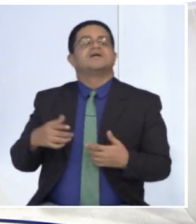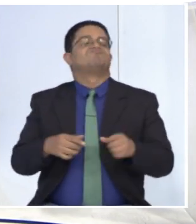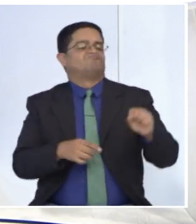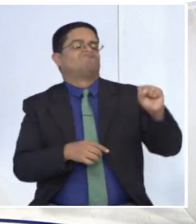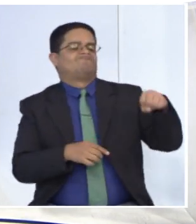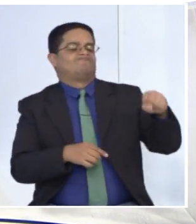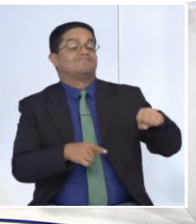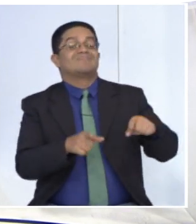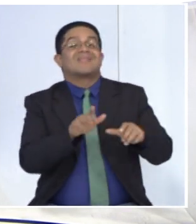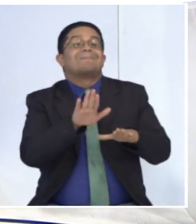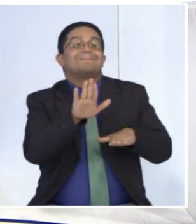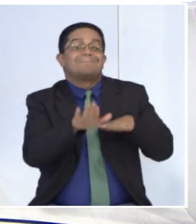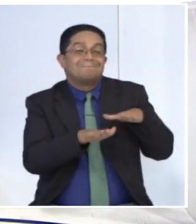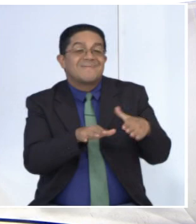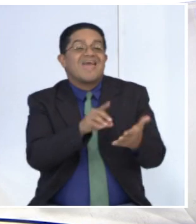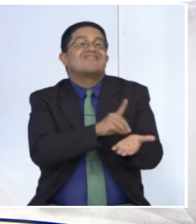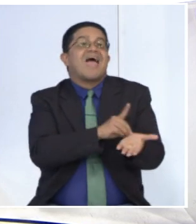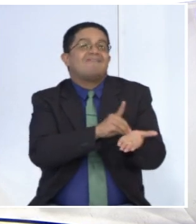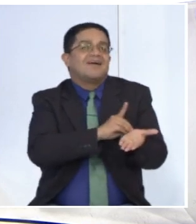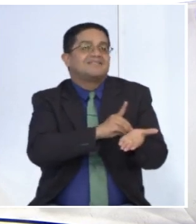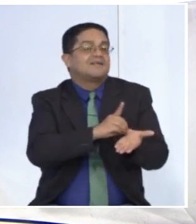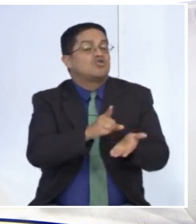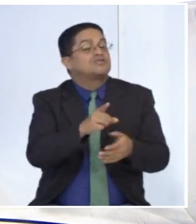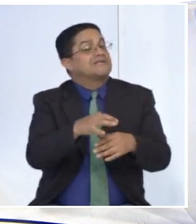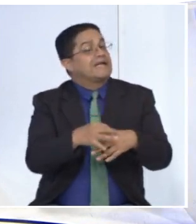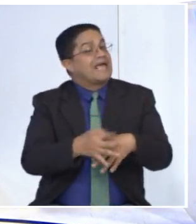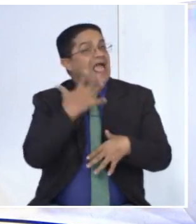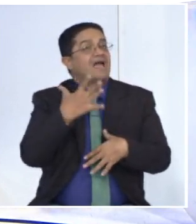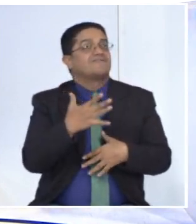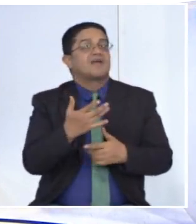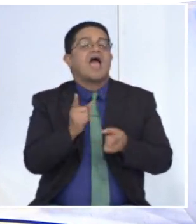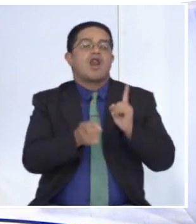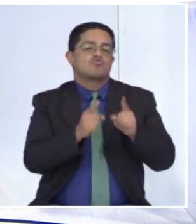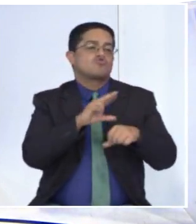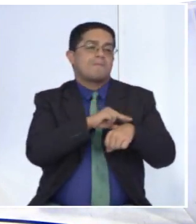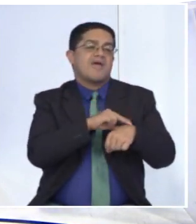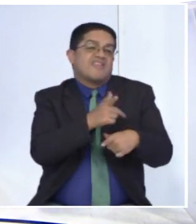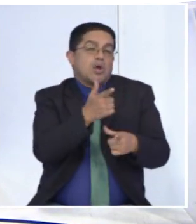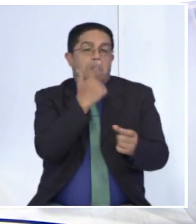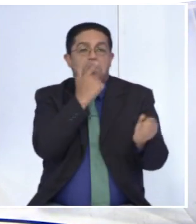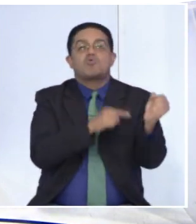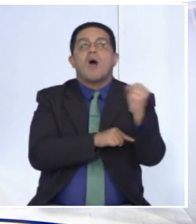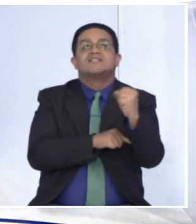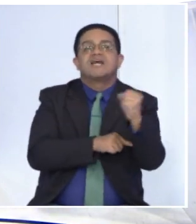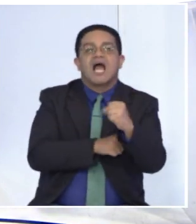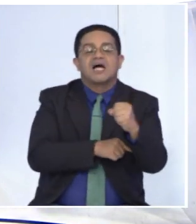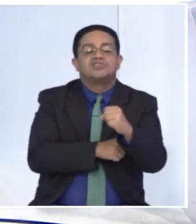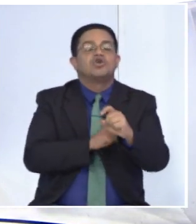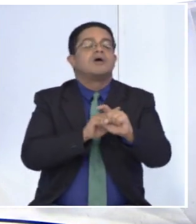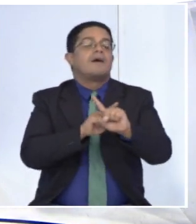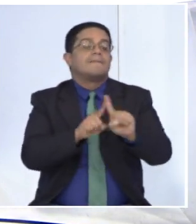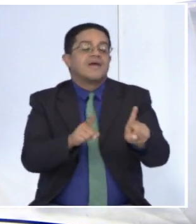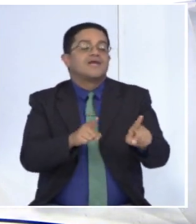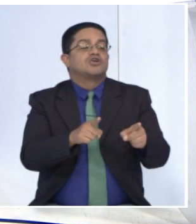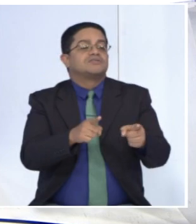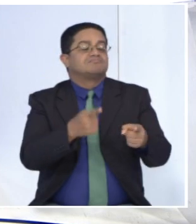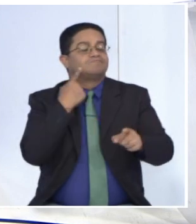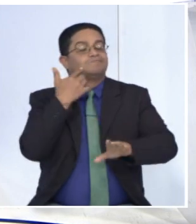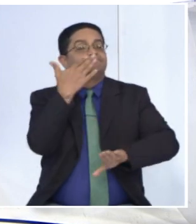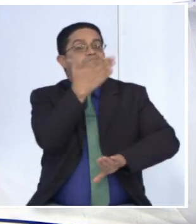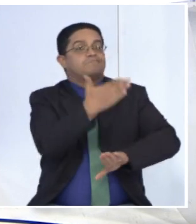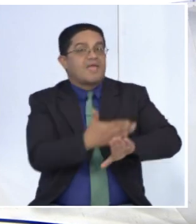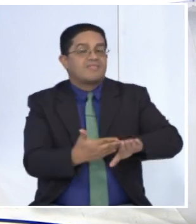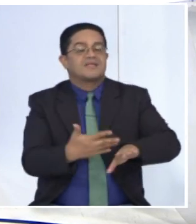es una emergencia totalmente real. Muchas personas, incluso médicos, lo subestiman. Y estamos hablando de que el paciente, perdiendo una extremidad,